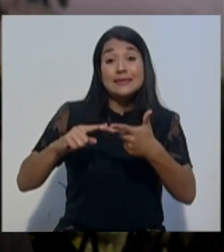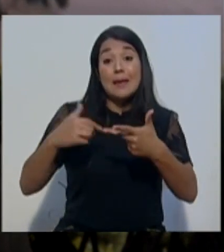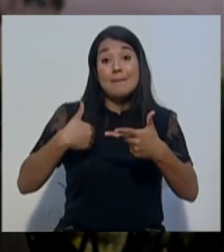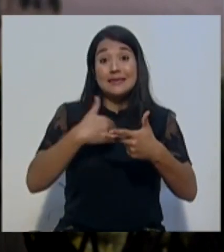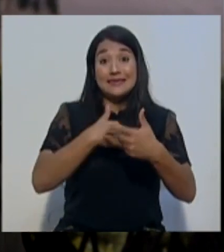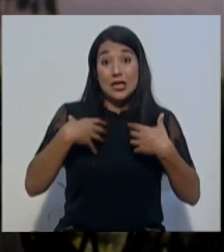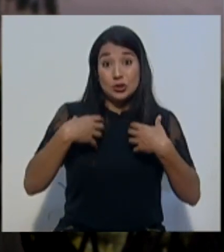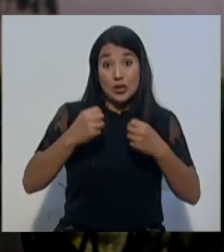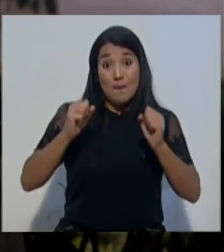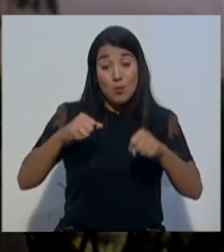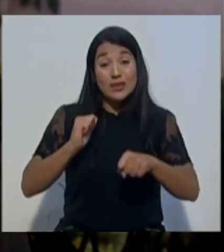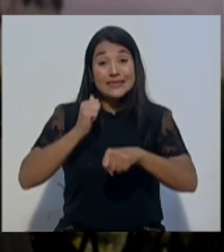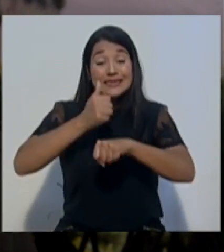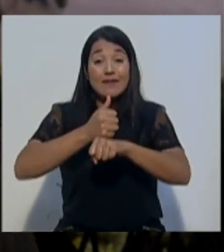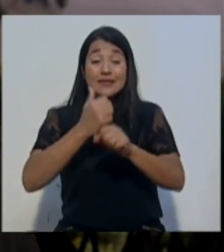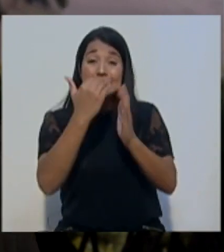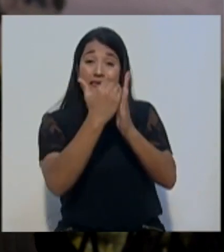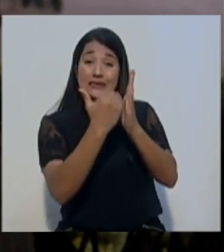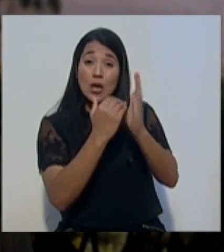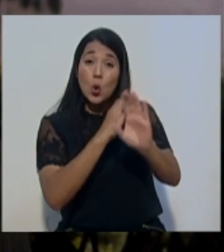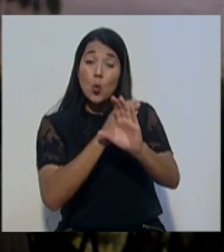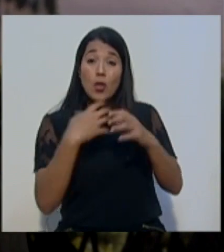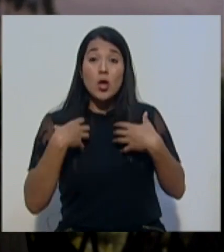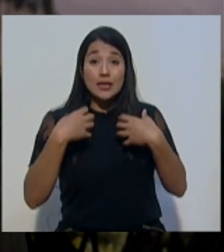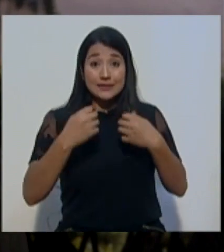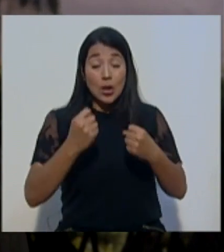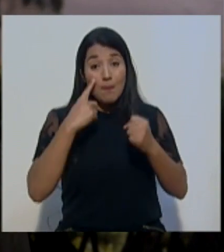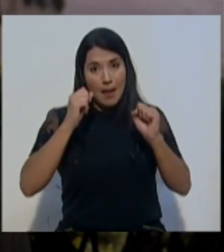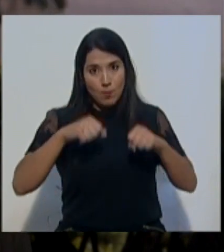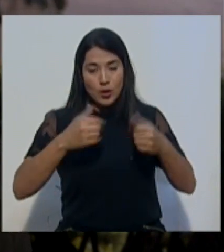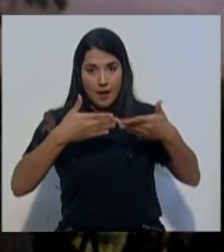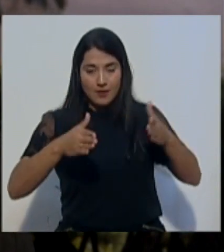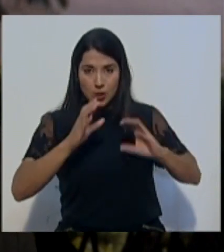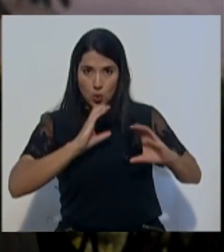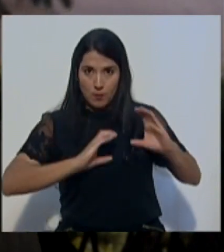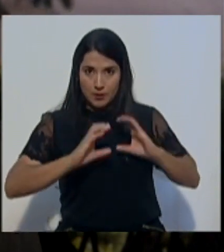zona establecer normas sanitarias para funcionamiento del comercio local.